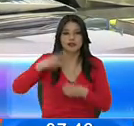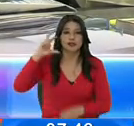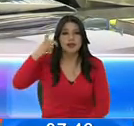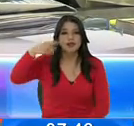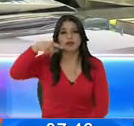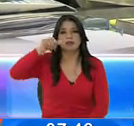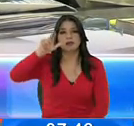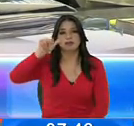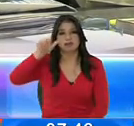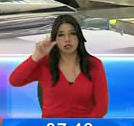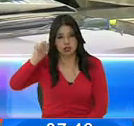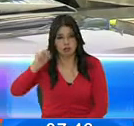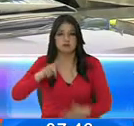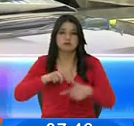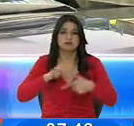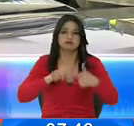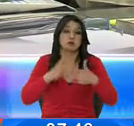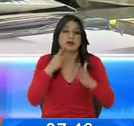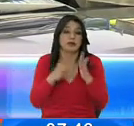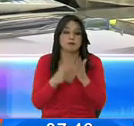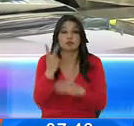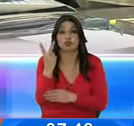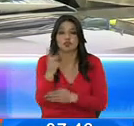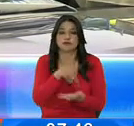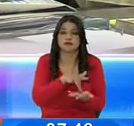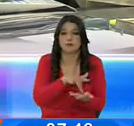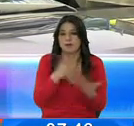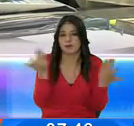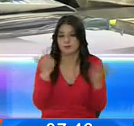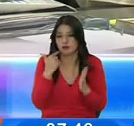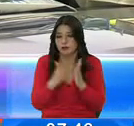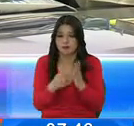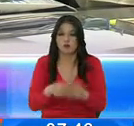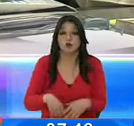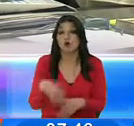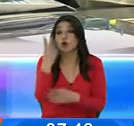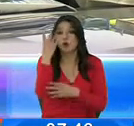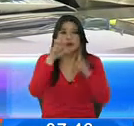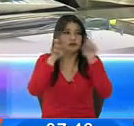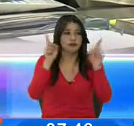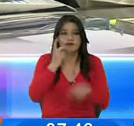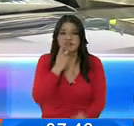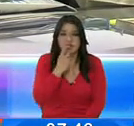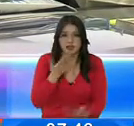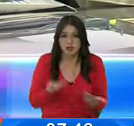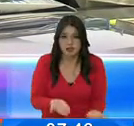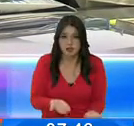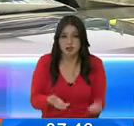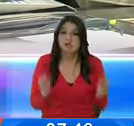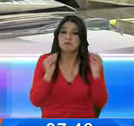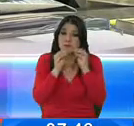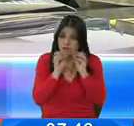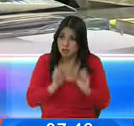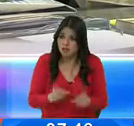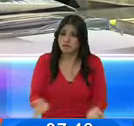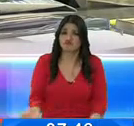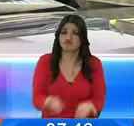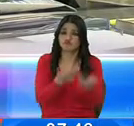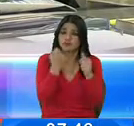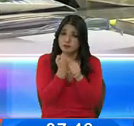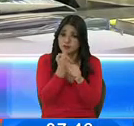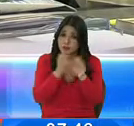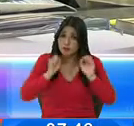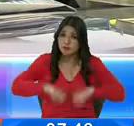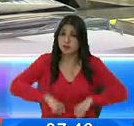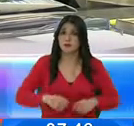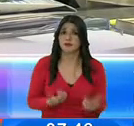y existieran dos farmacias en vez de una o cuatro ferreterías de más de dos habrían más ofertas de generación de fuentes de trabajo